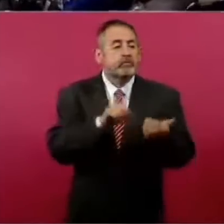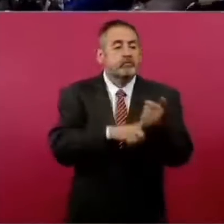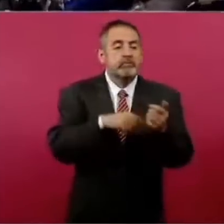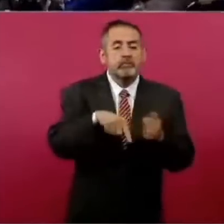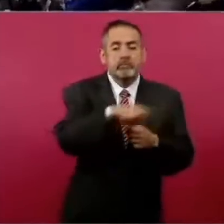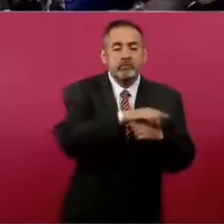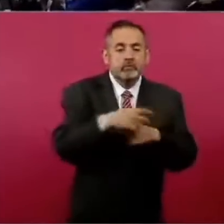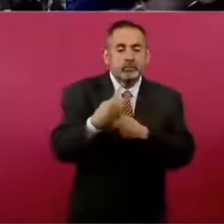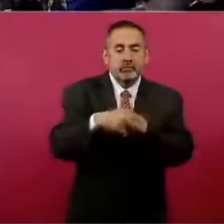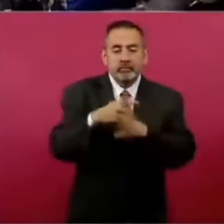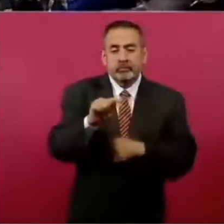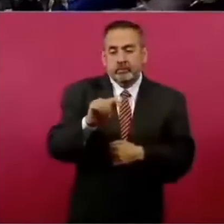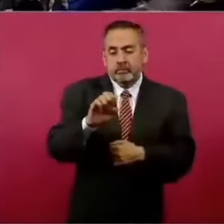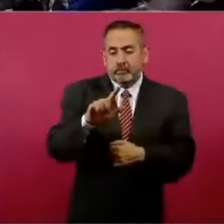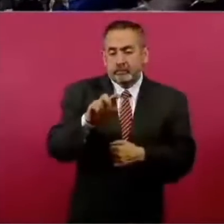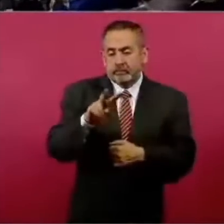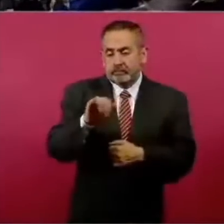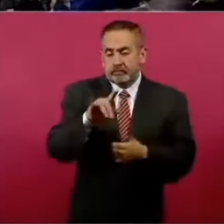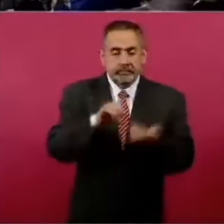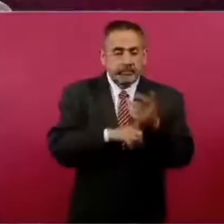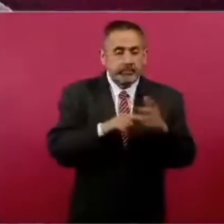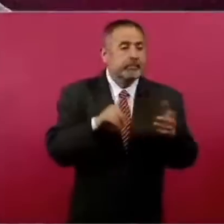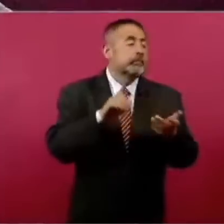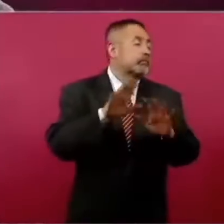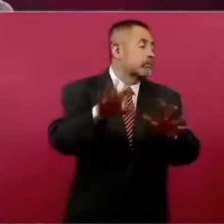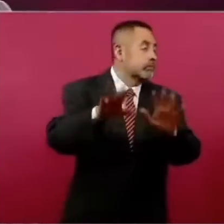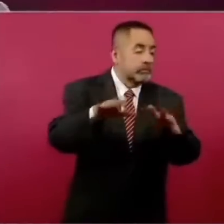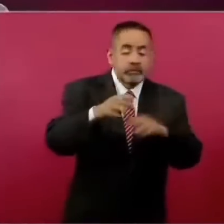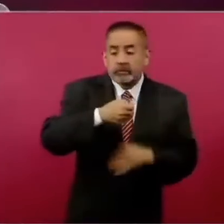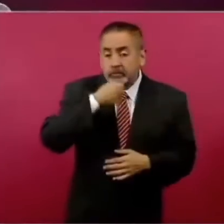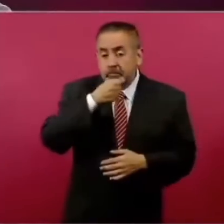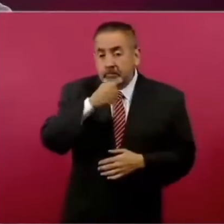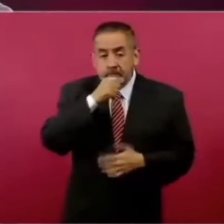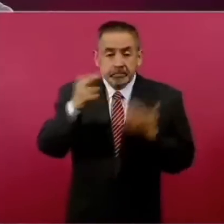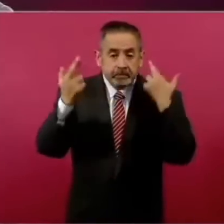comentarios de Televisa. Ah, los conductores de radio.